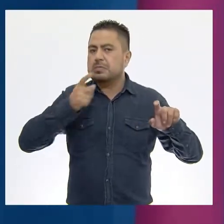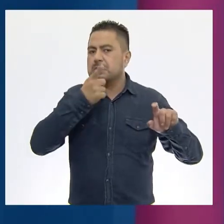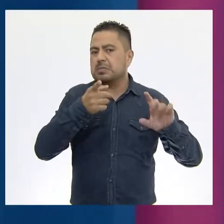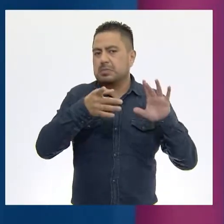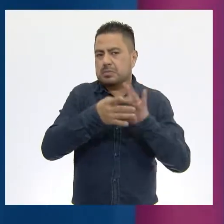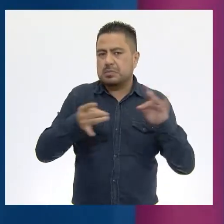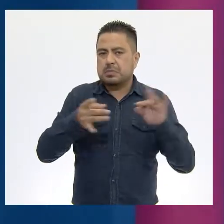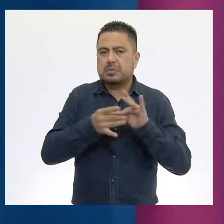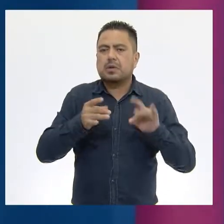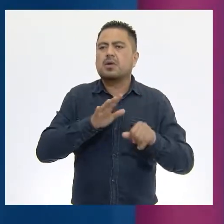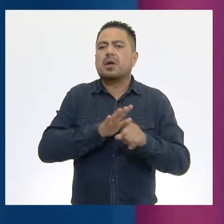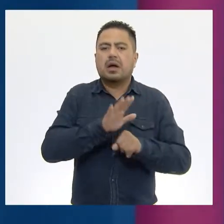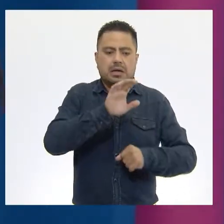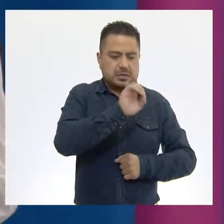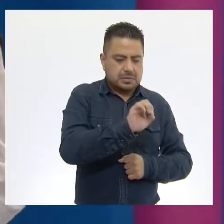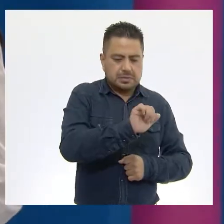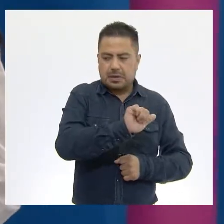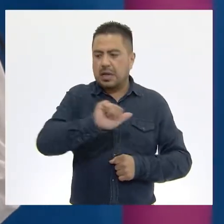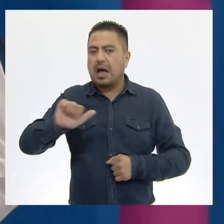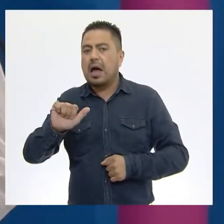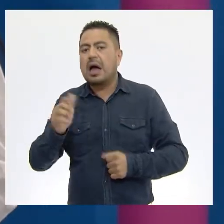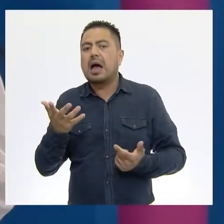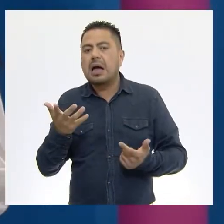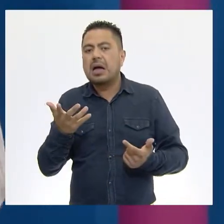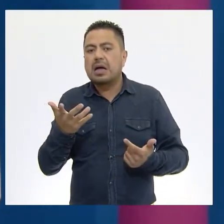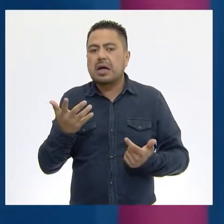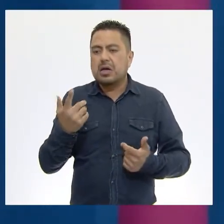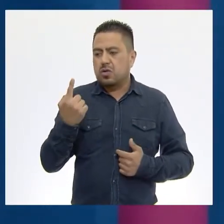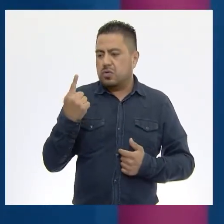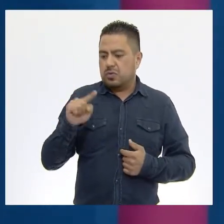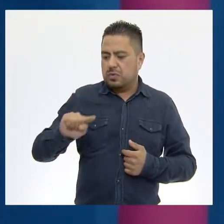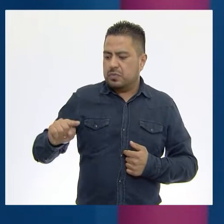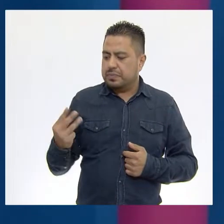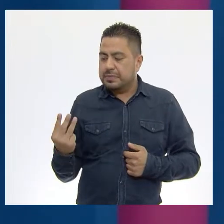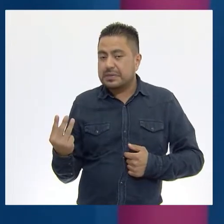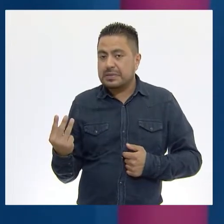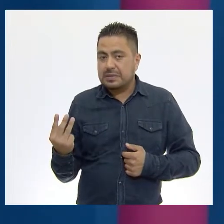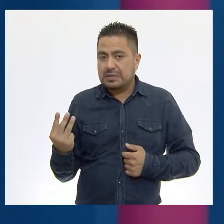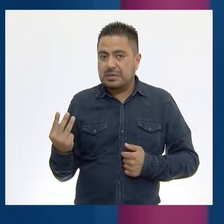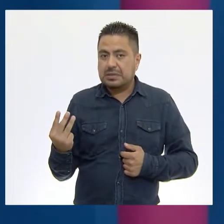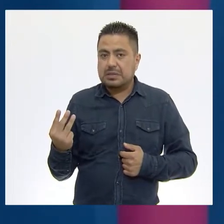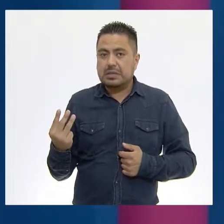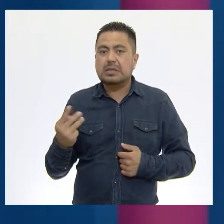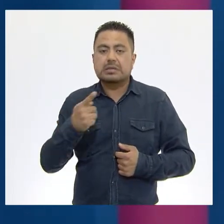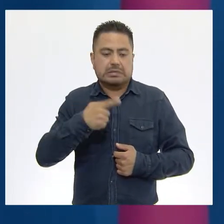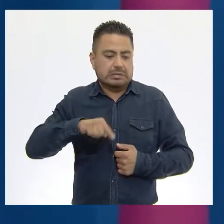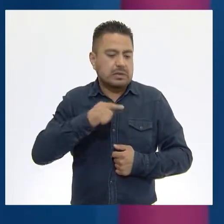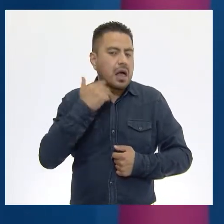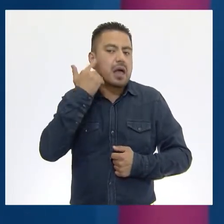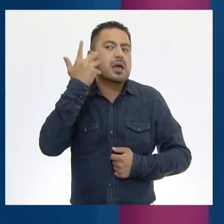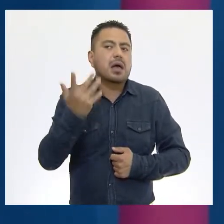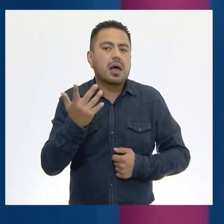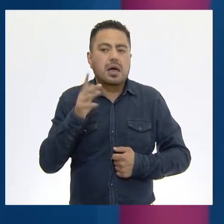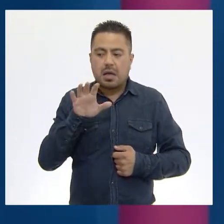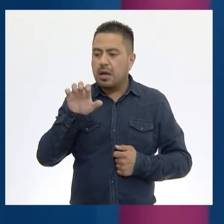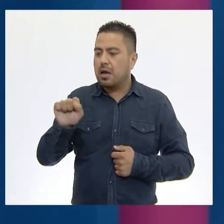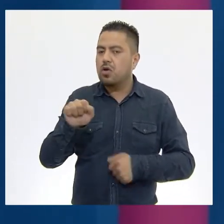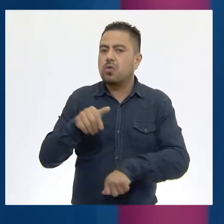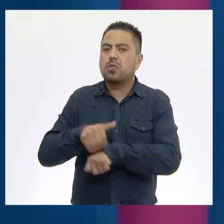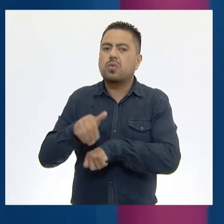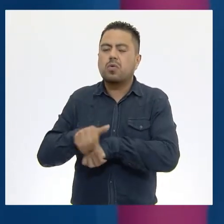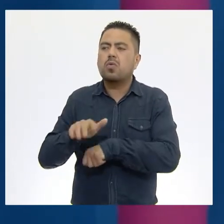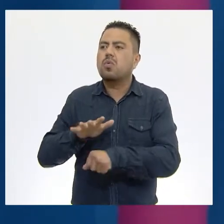digamos, de 0 a 1/3. Y si nosotros quisiéramos ubicar